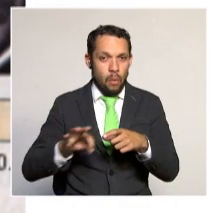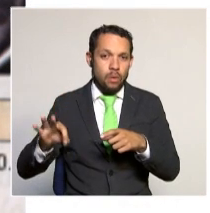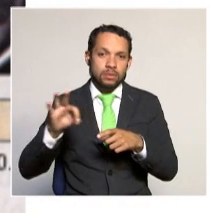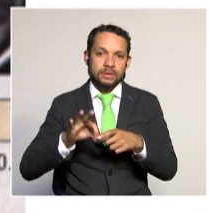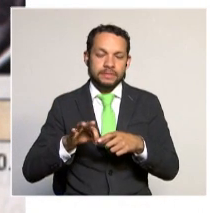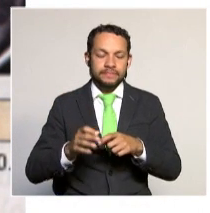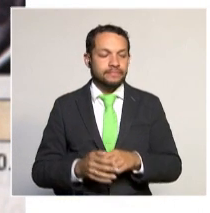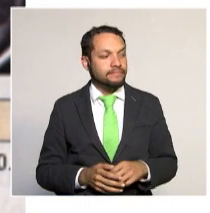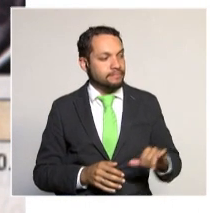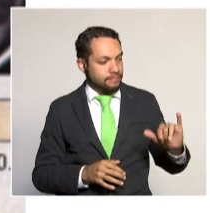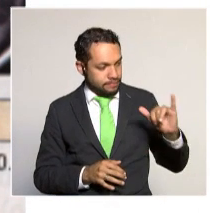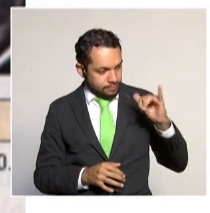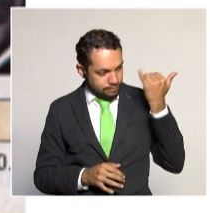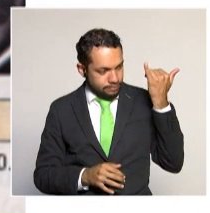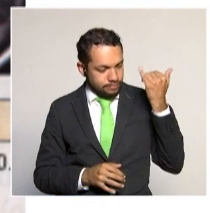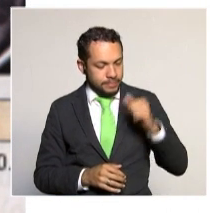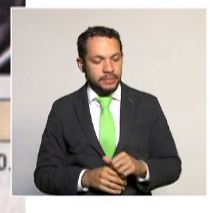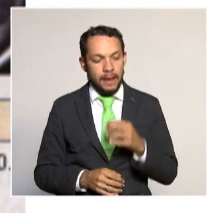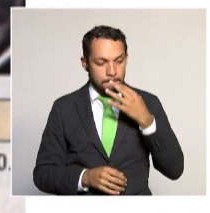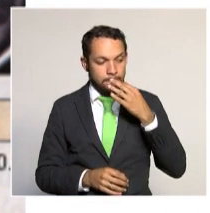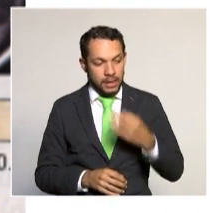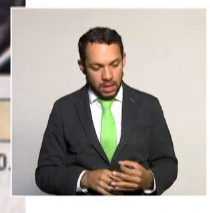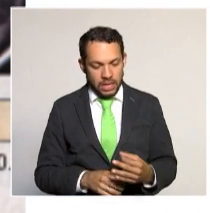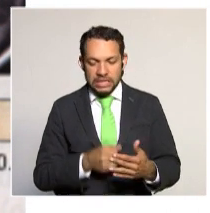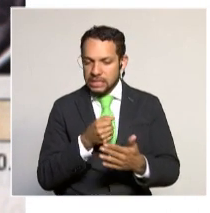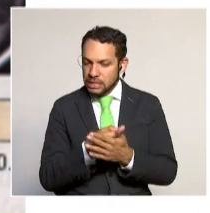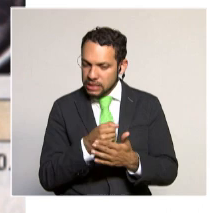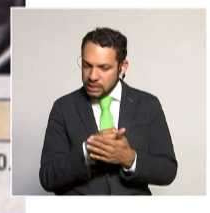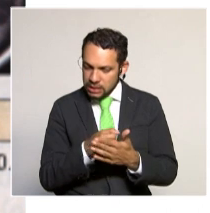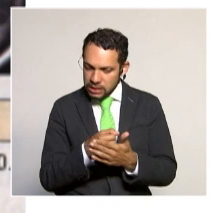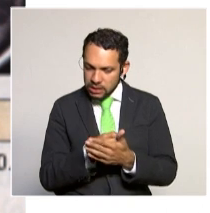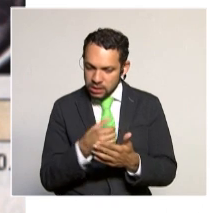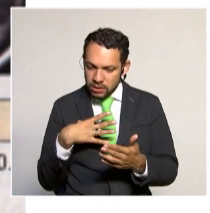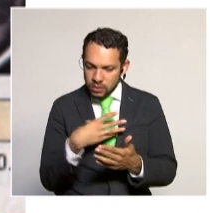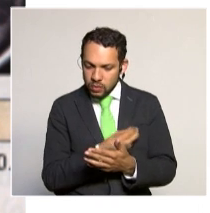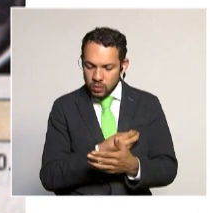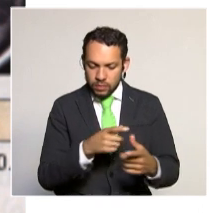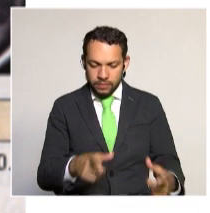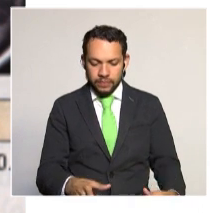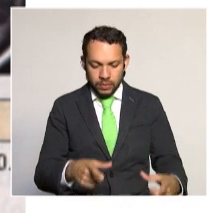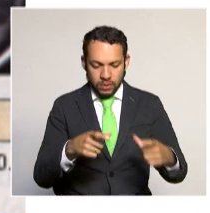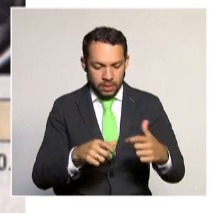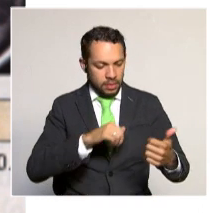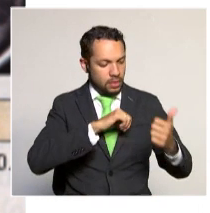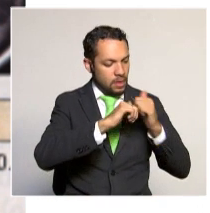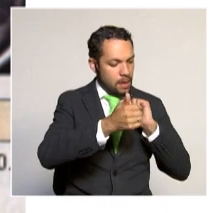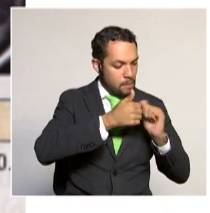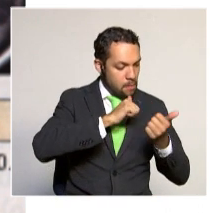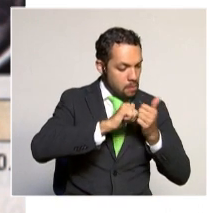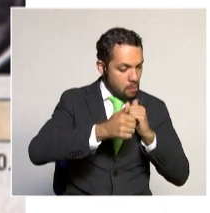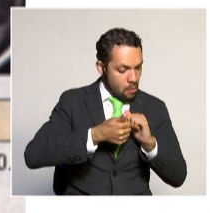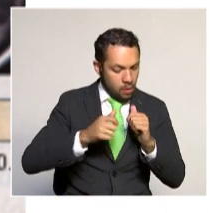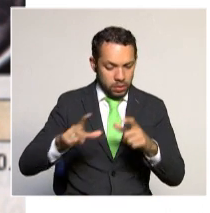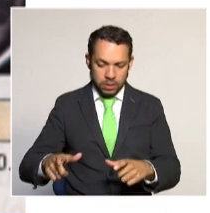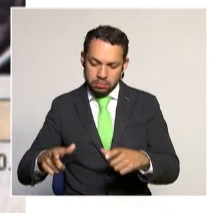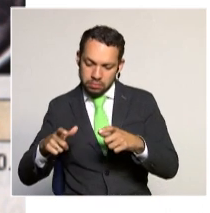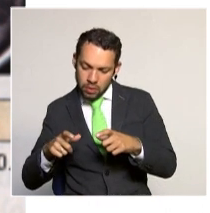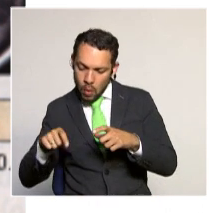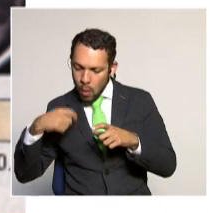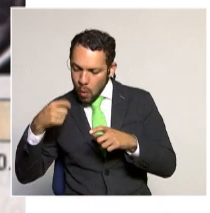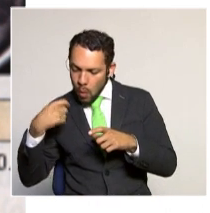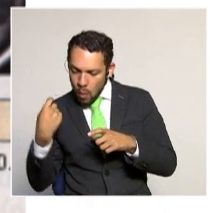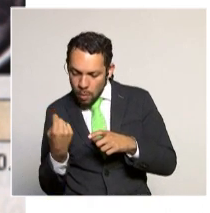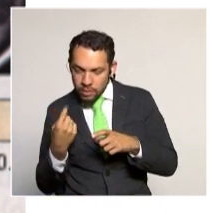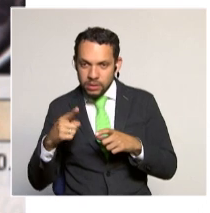Es cierto, yo insisto que lo que y dice el doctor Eduardo, comida, deporte, una alimentación pues muy